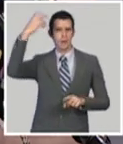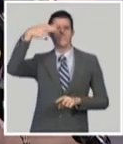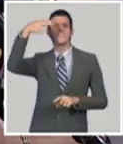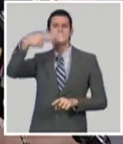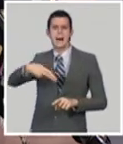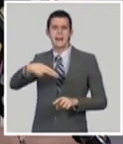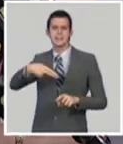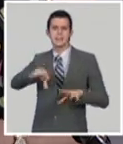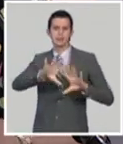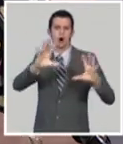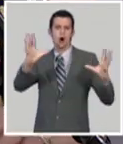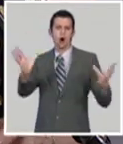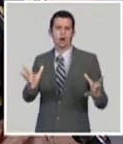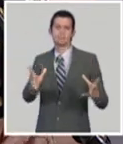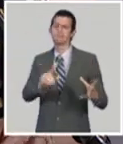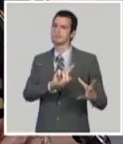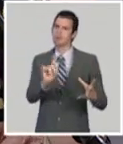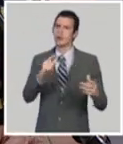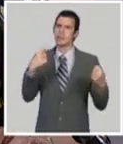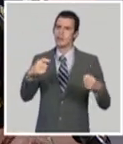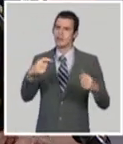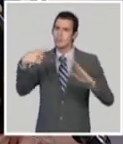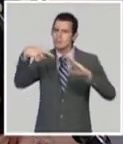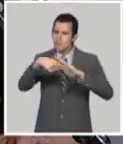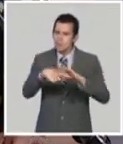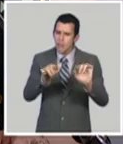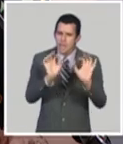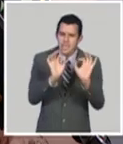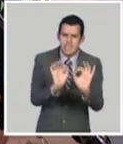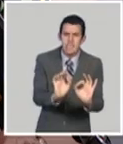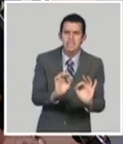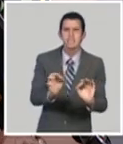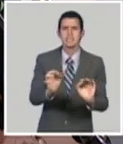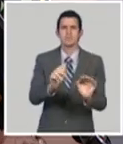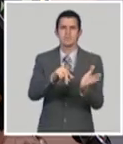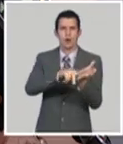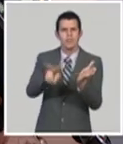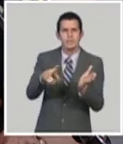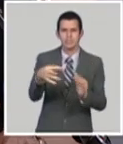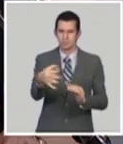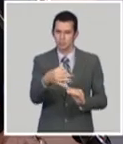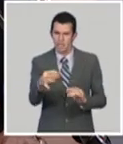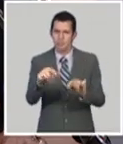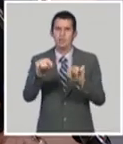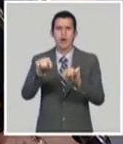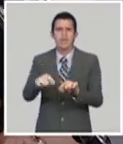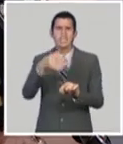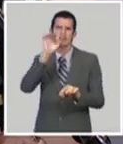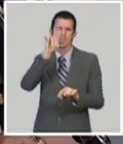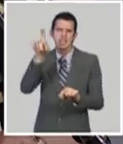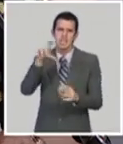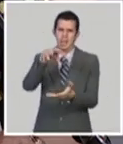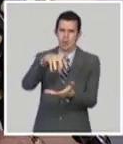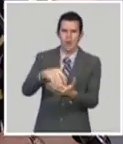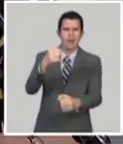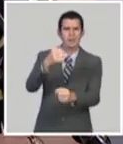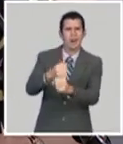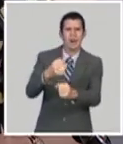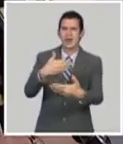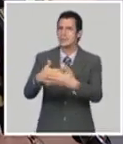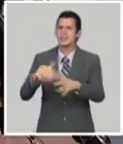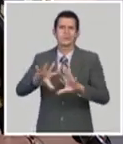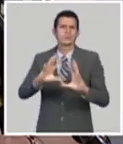desde los centros productivos y de servicios por eso a un ajuste y todo ajuste también